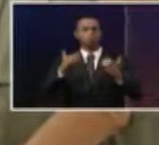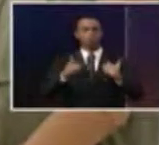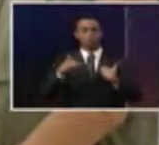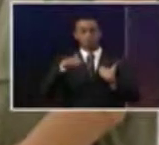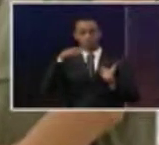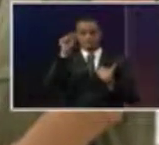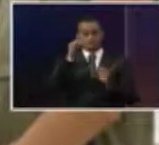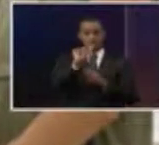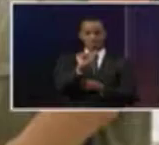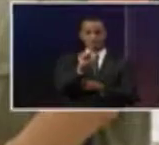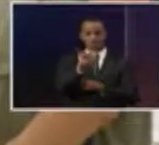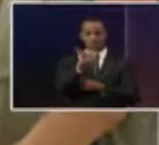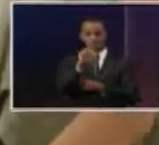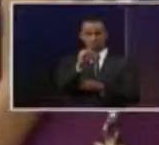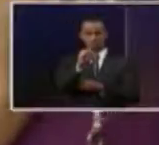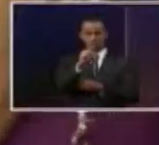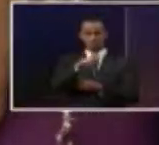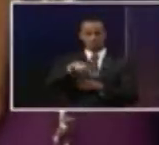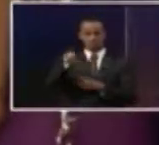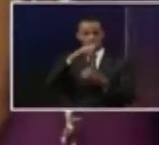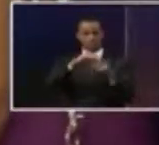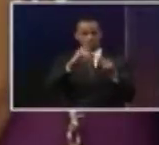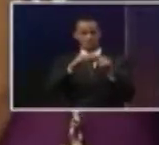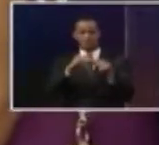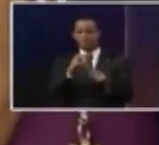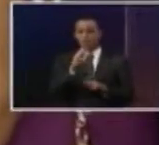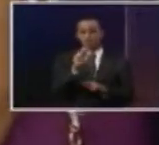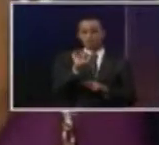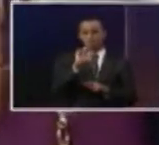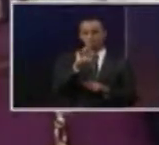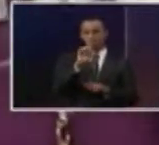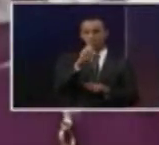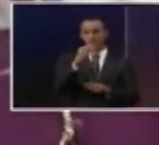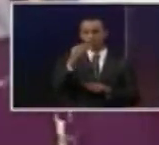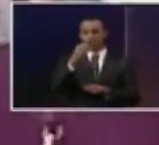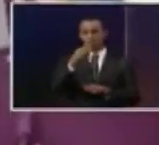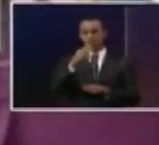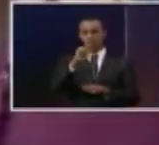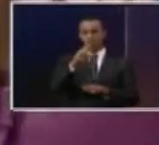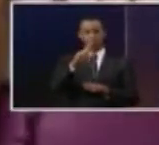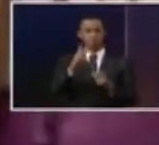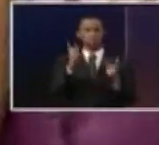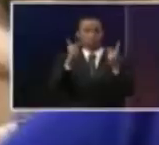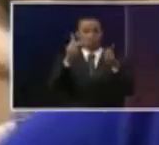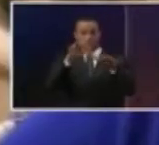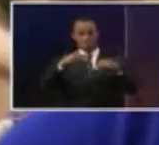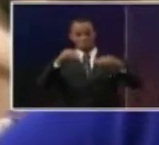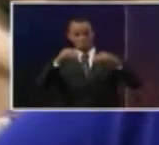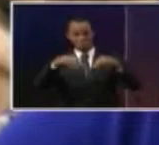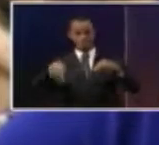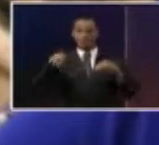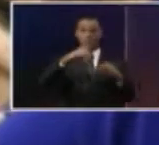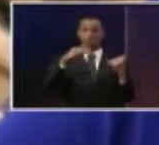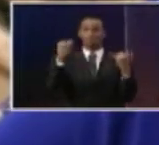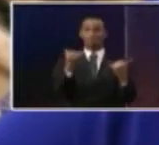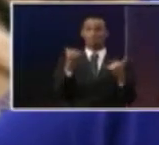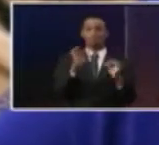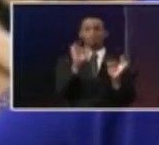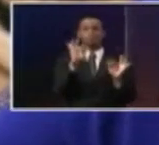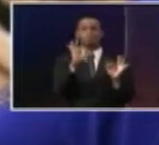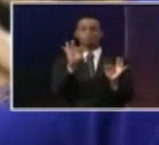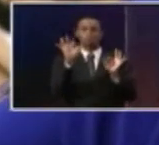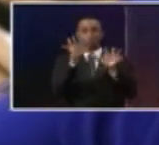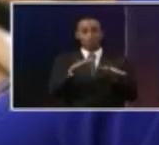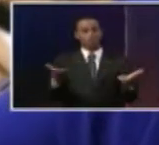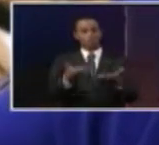la tienda Alice. Hagan como Manuel y Hermes, que siempre visitan esta gran tienda, fabulosa tienda y sobre todo la más moderna que existe